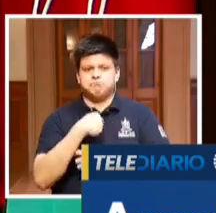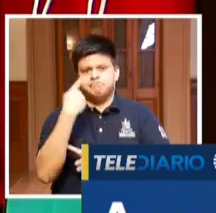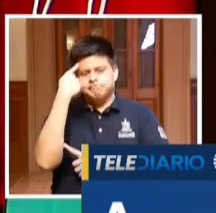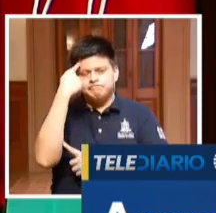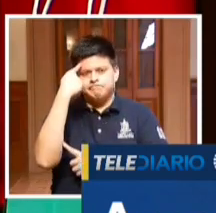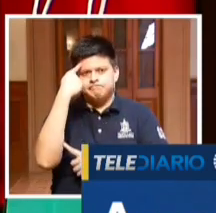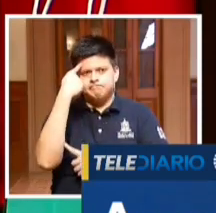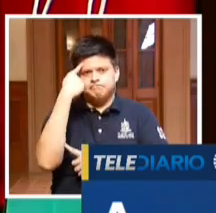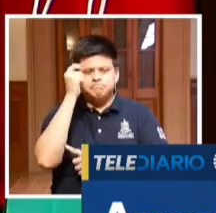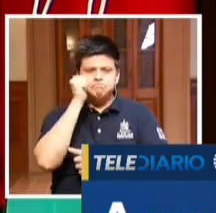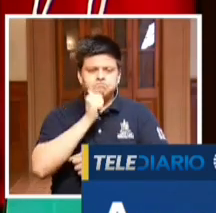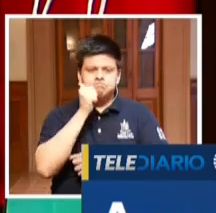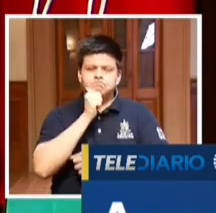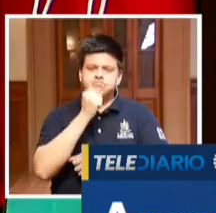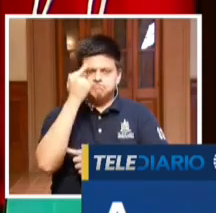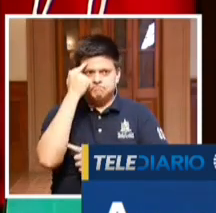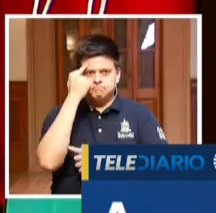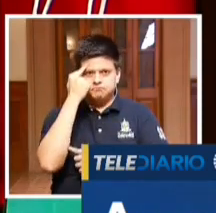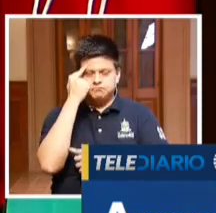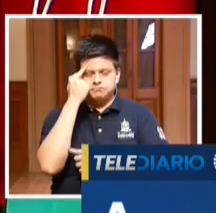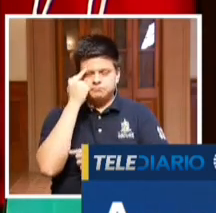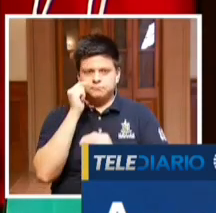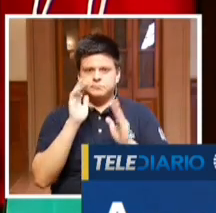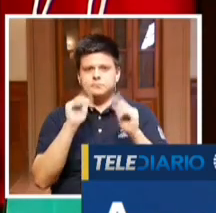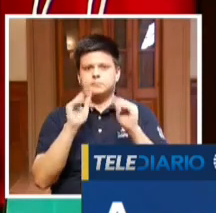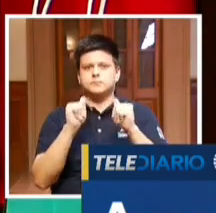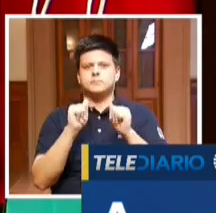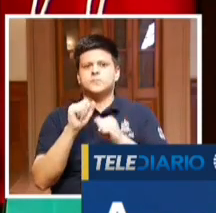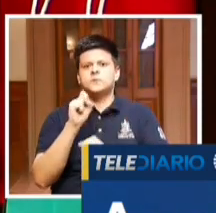extrañar muchísimo. Hasta pronto, Silvia.